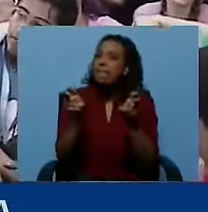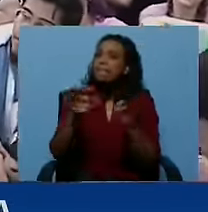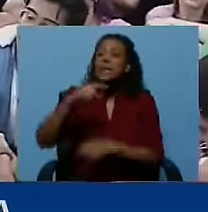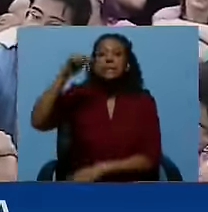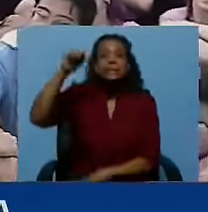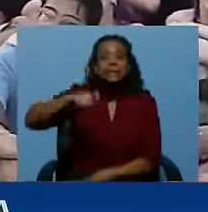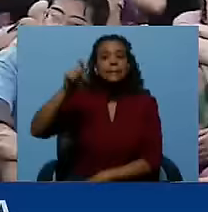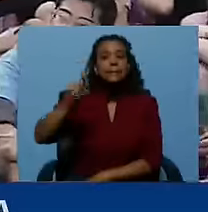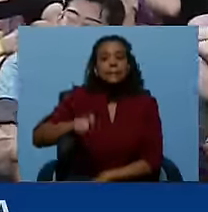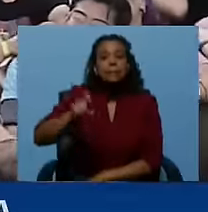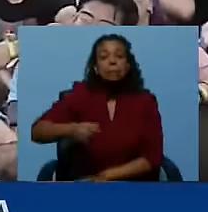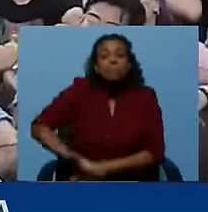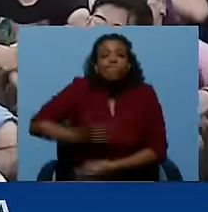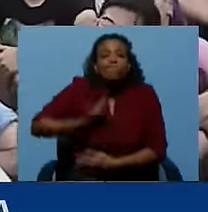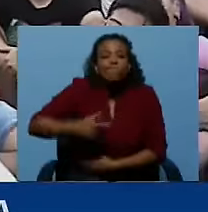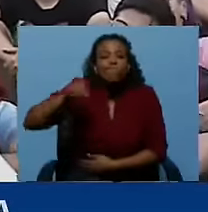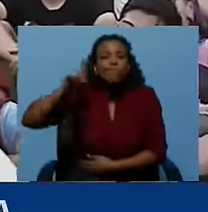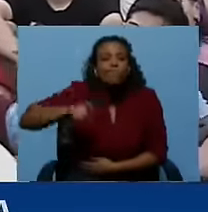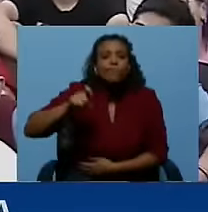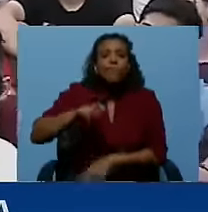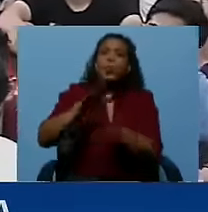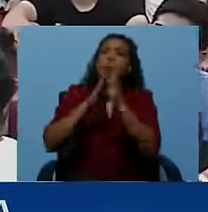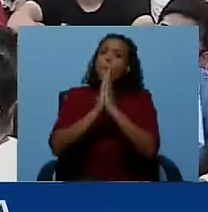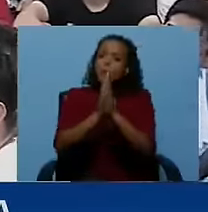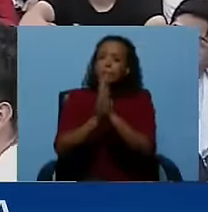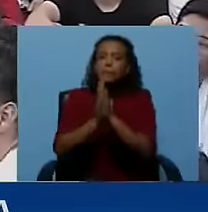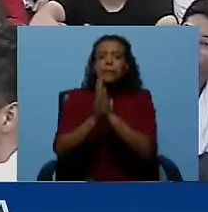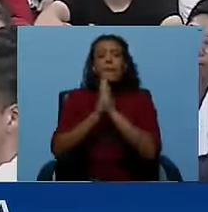necesario es, y así se los pido,